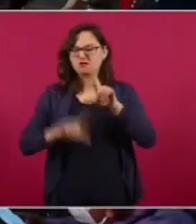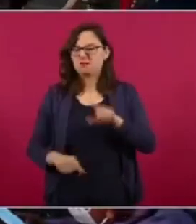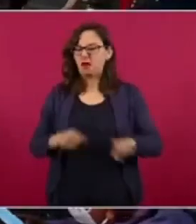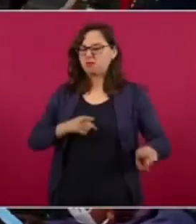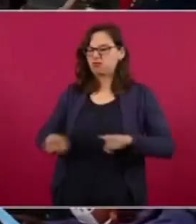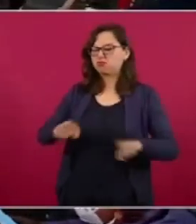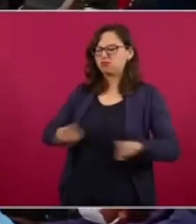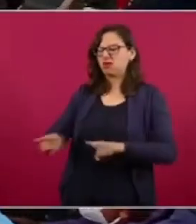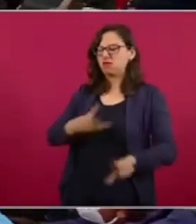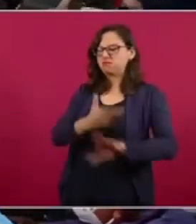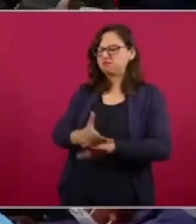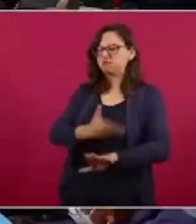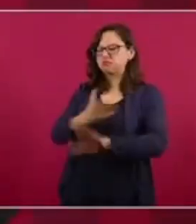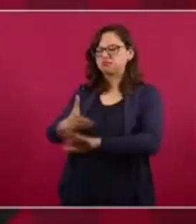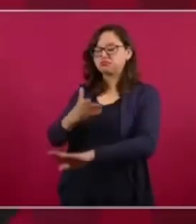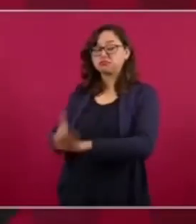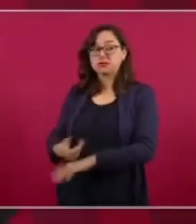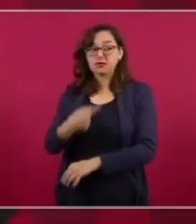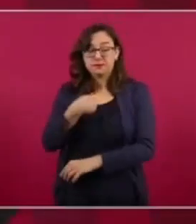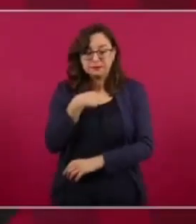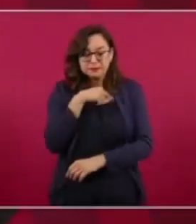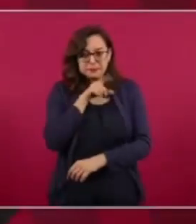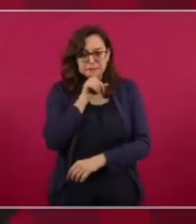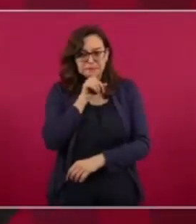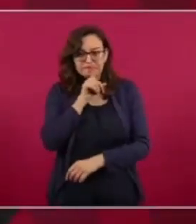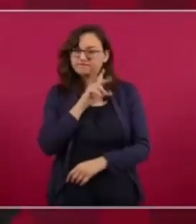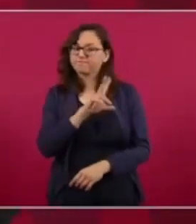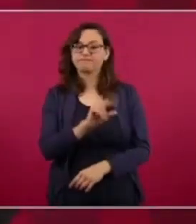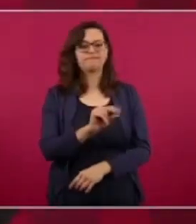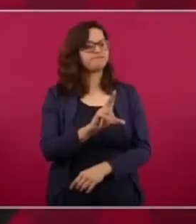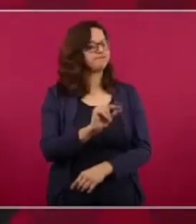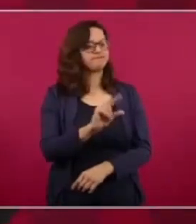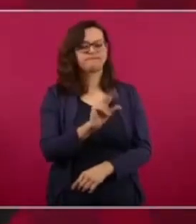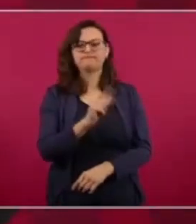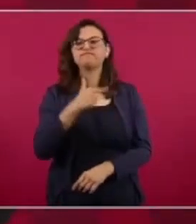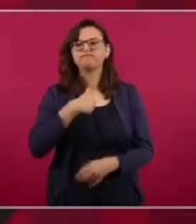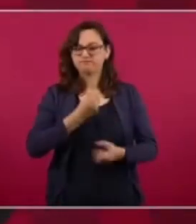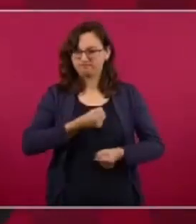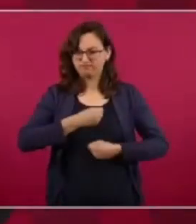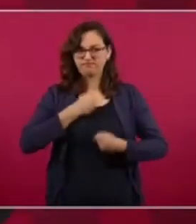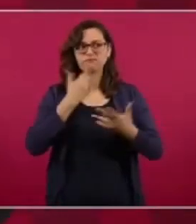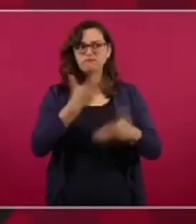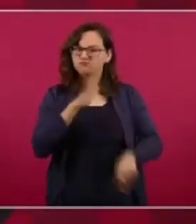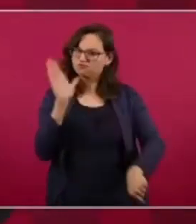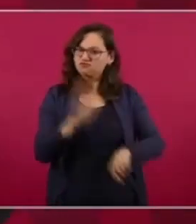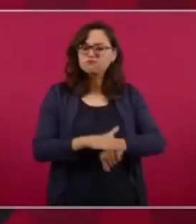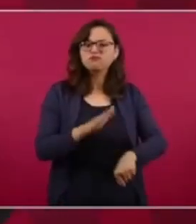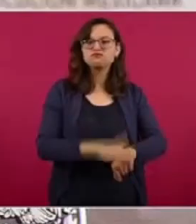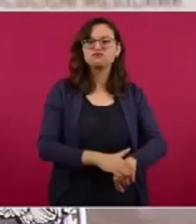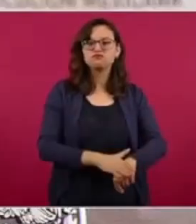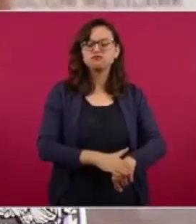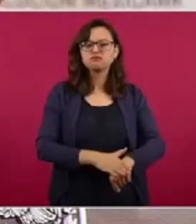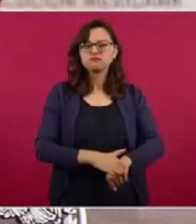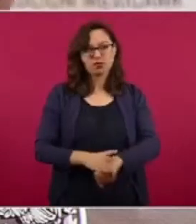Y voy a insistir en la reforma migratoria. Y tengo temas que tratar,